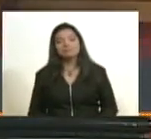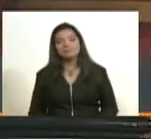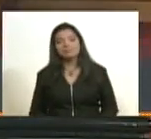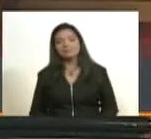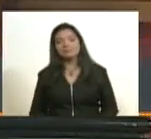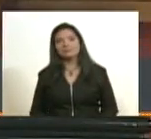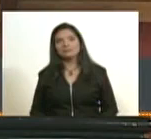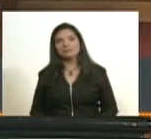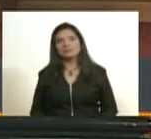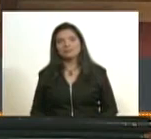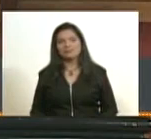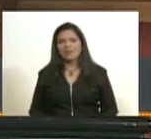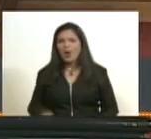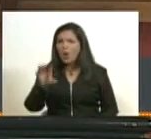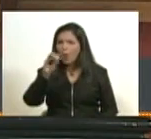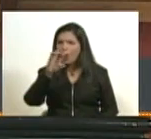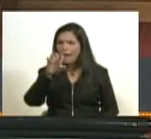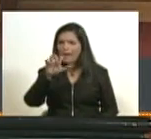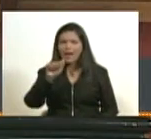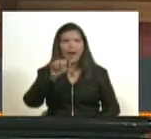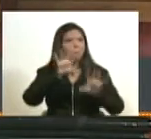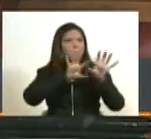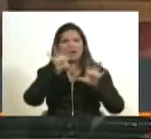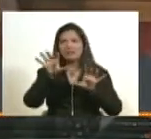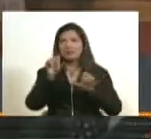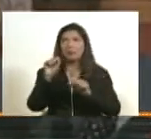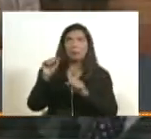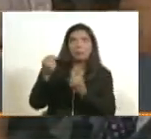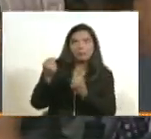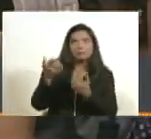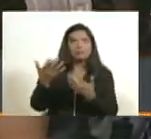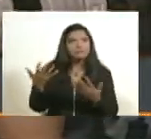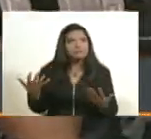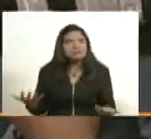Que la desconozca la OEA y los países.